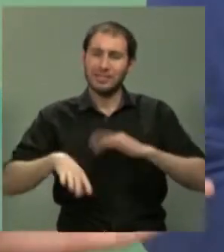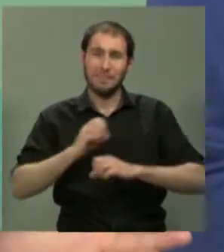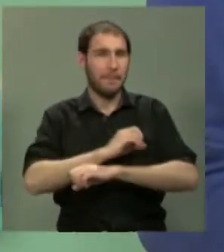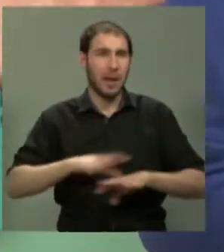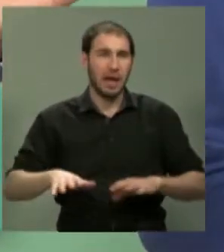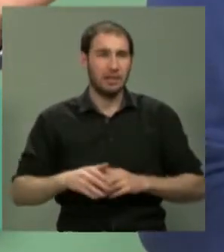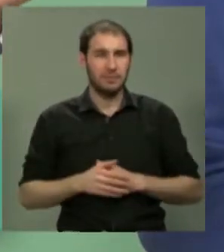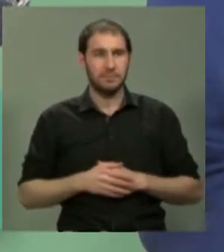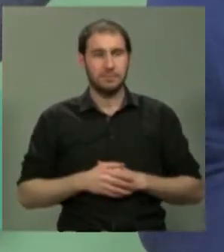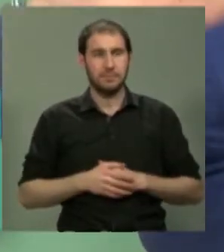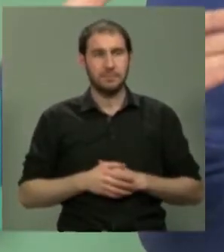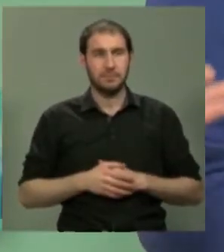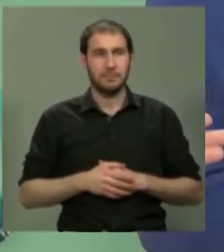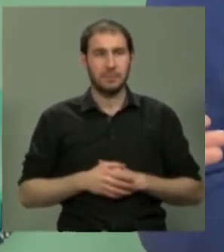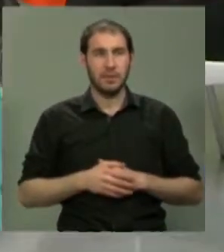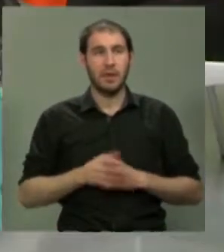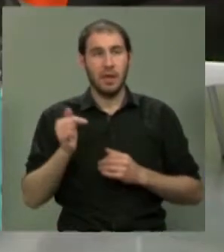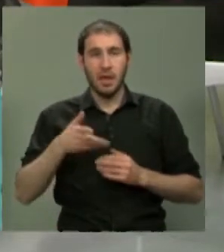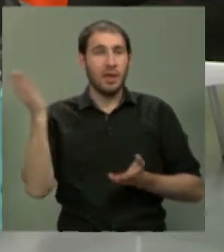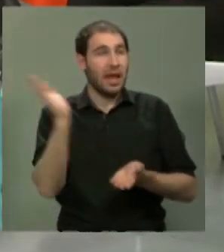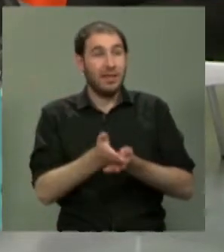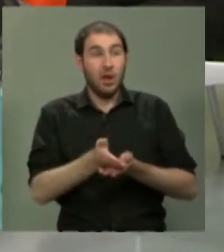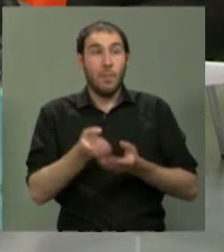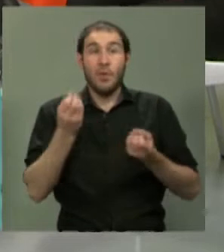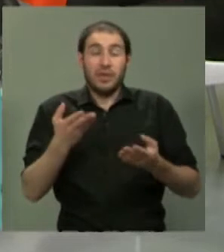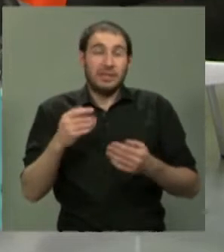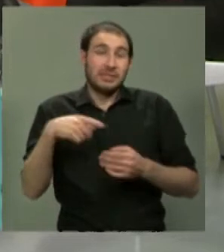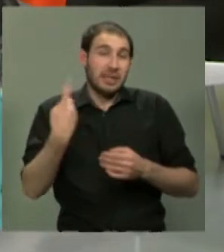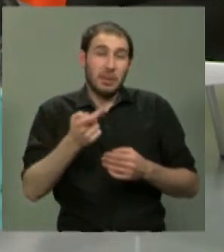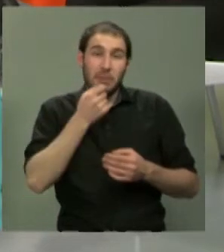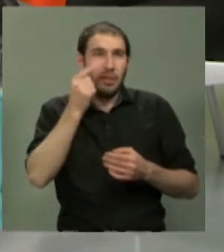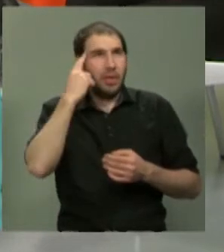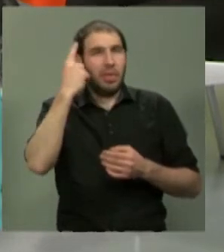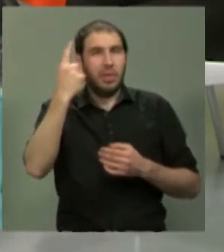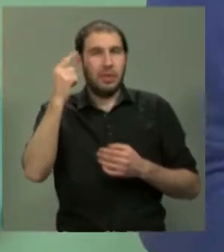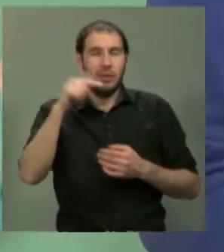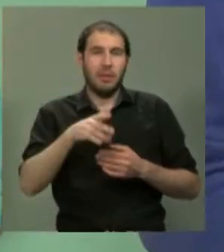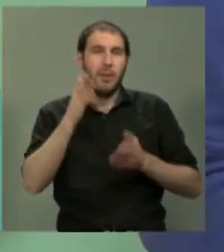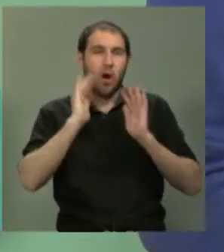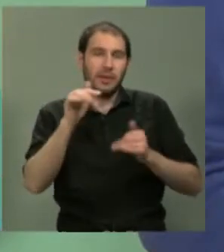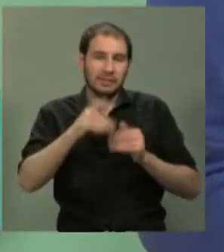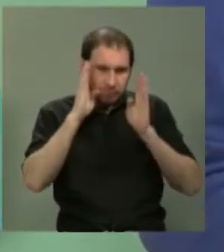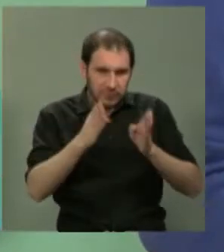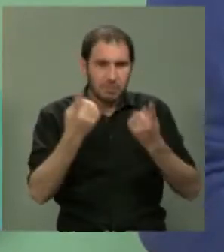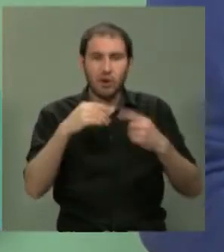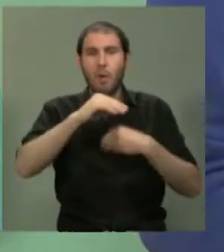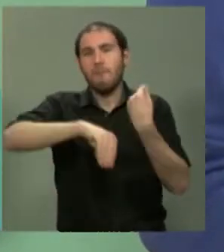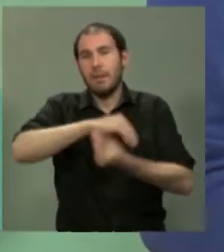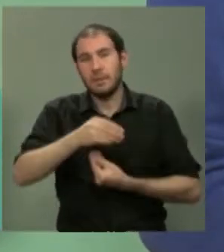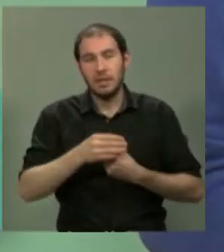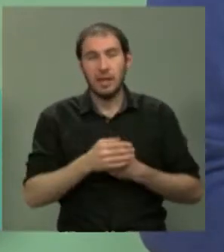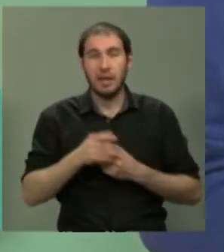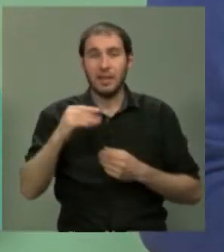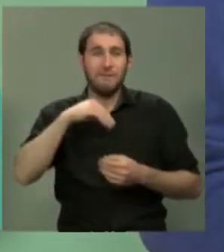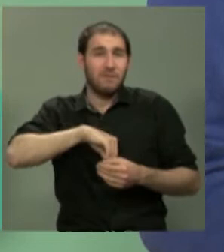mal, obviamente que te condenaron, porque siempre si no terminamos pensando en ese menor, pero no pensamos en la familia que